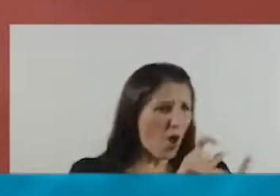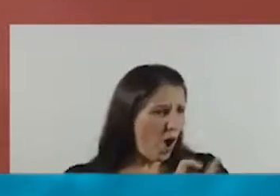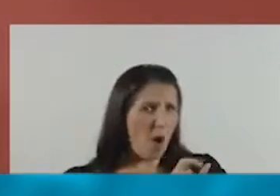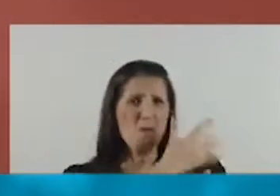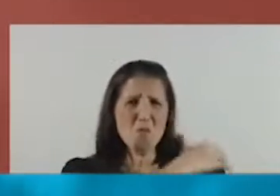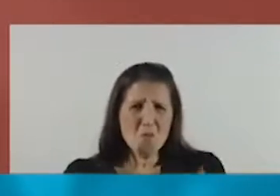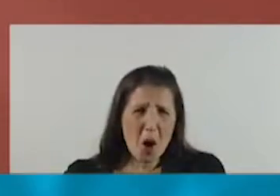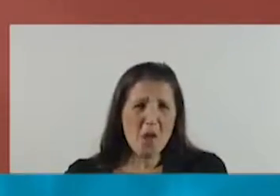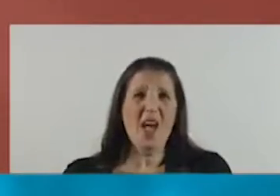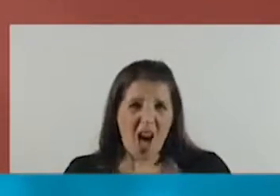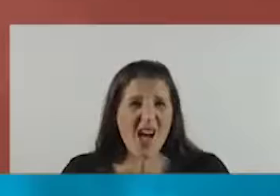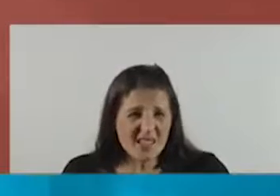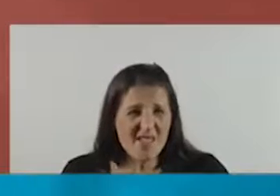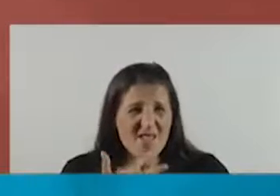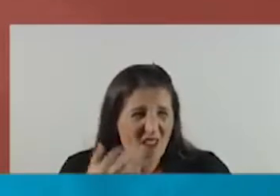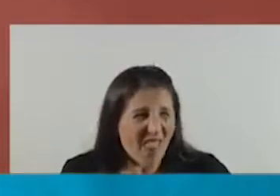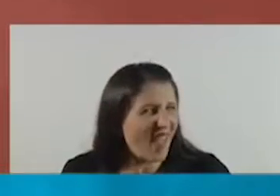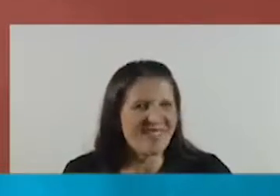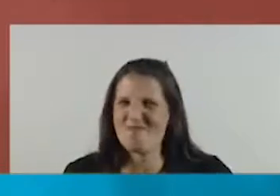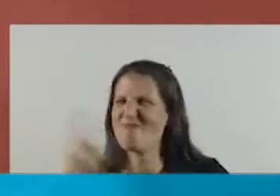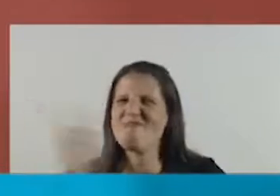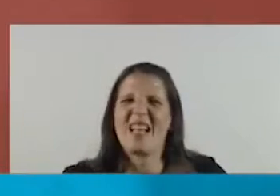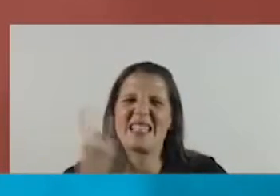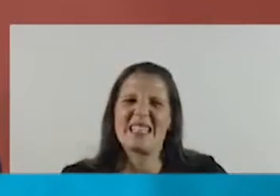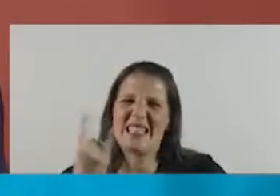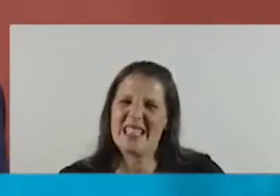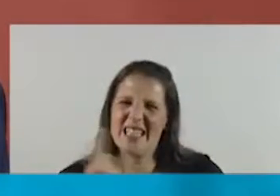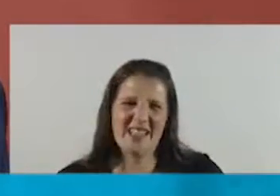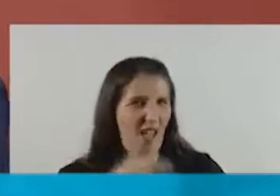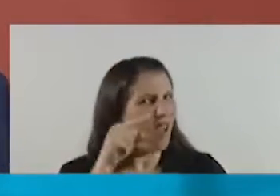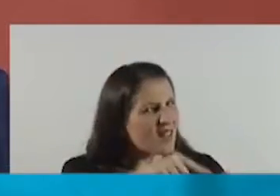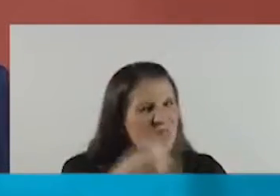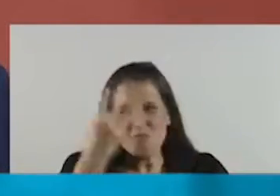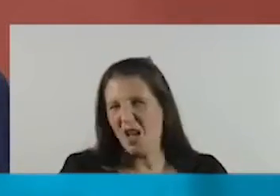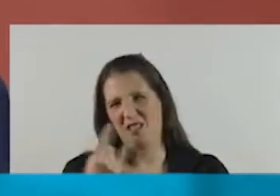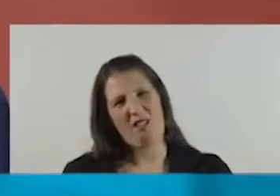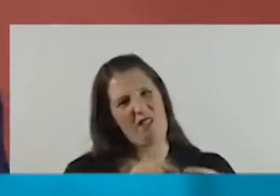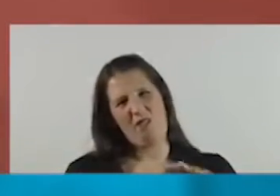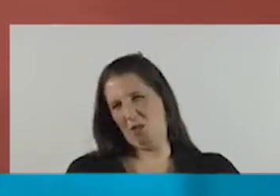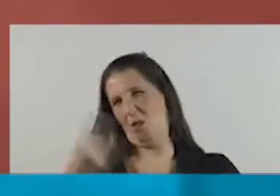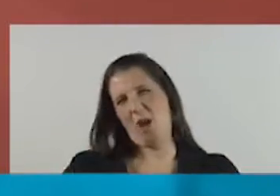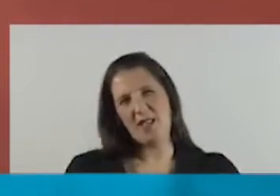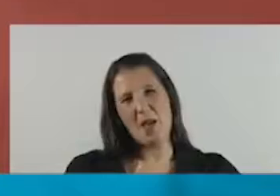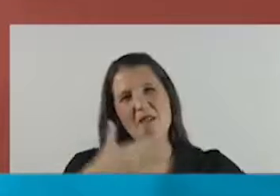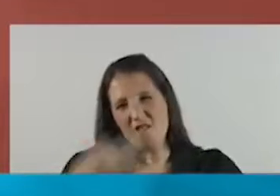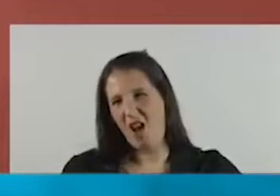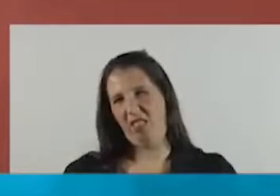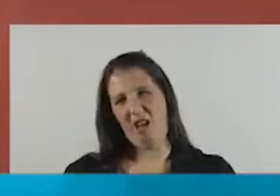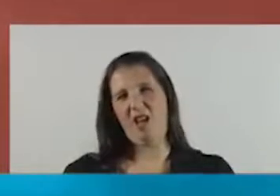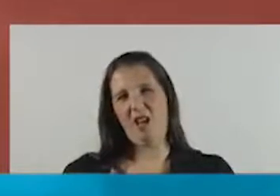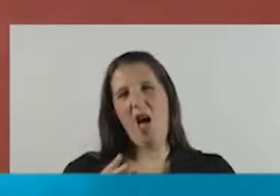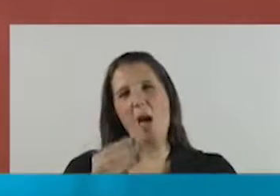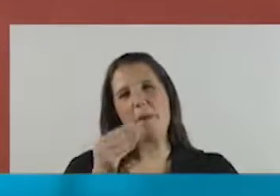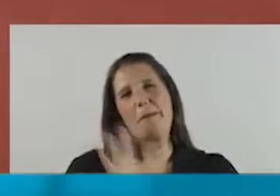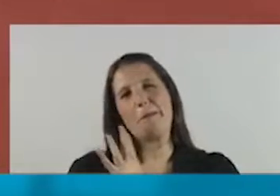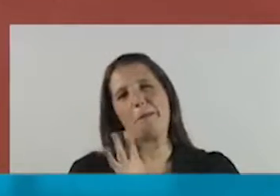refleja una realidad maquillada atada con alambres porque tenía una inflación contenida y disfrazada por se